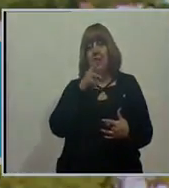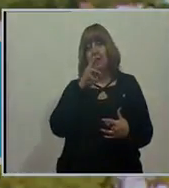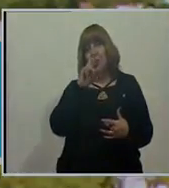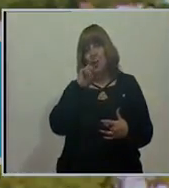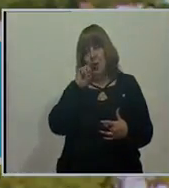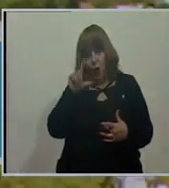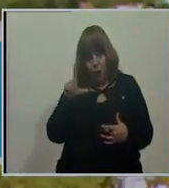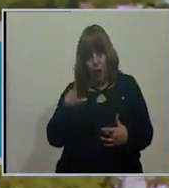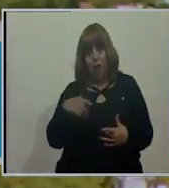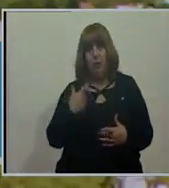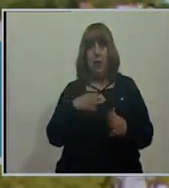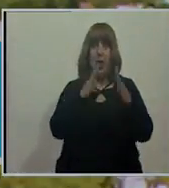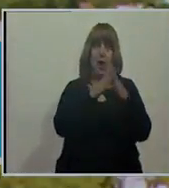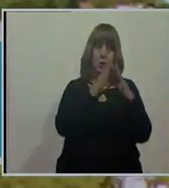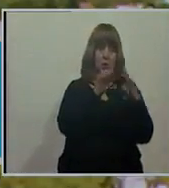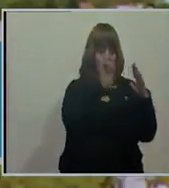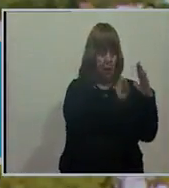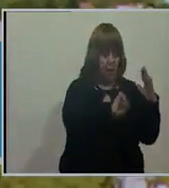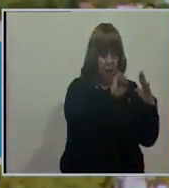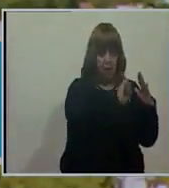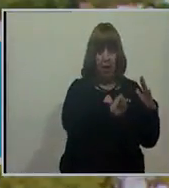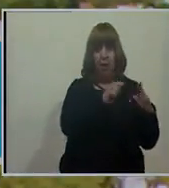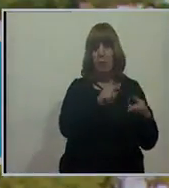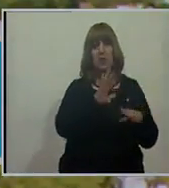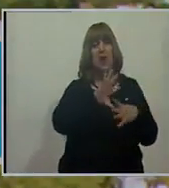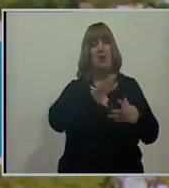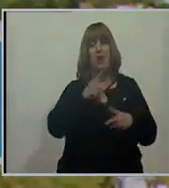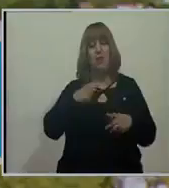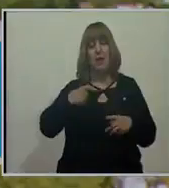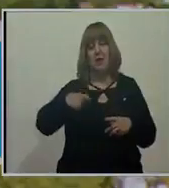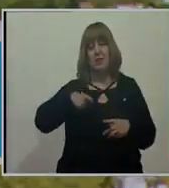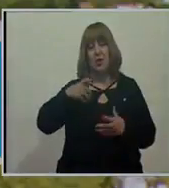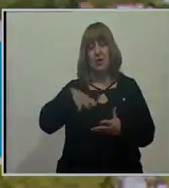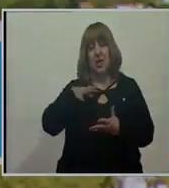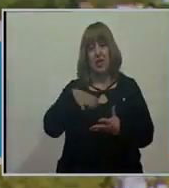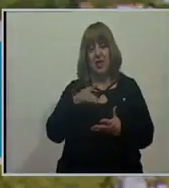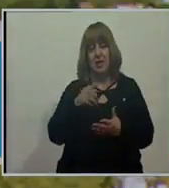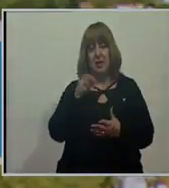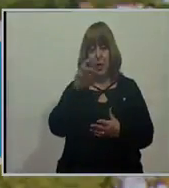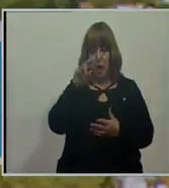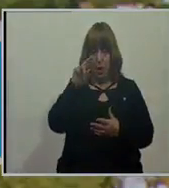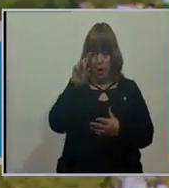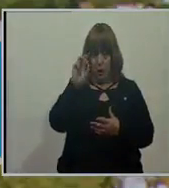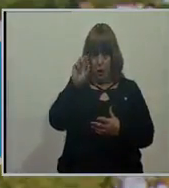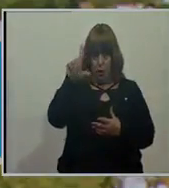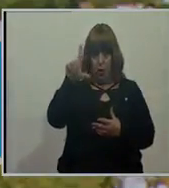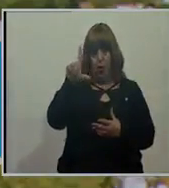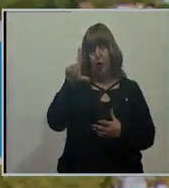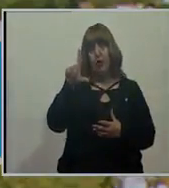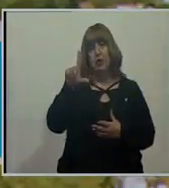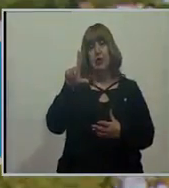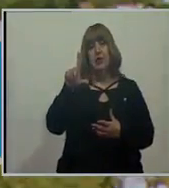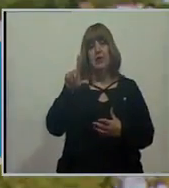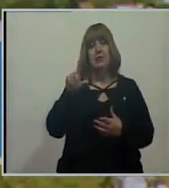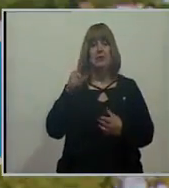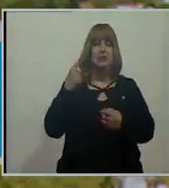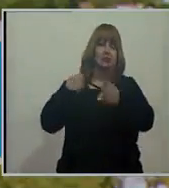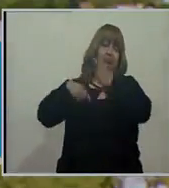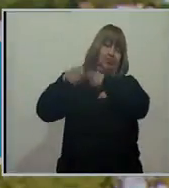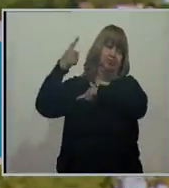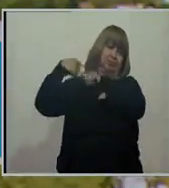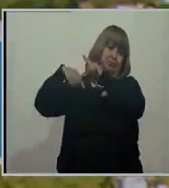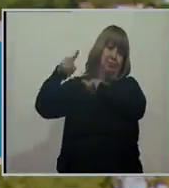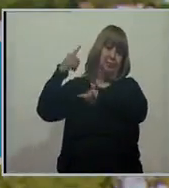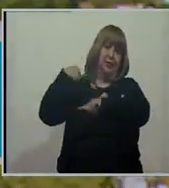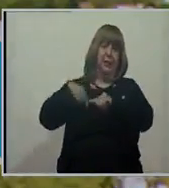rol público sea la casa, tiene que ver con una construcción social y con los roles de género que se han transmitido toda la historia. Que las